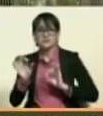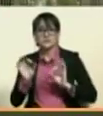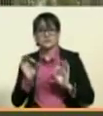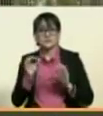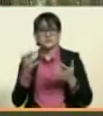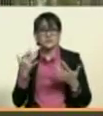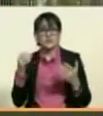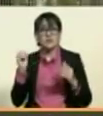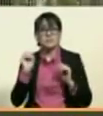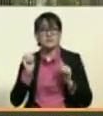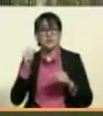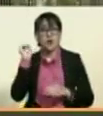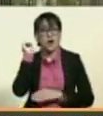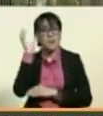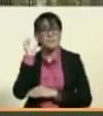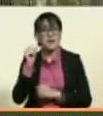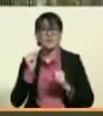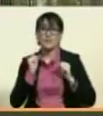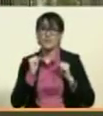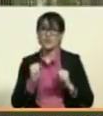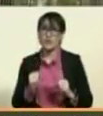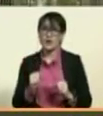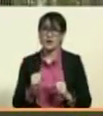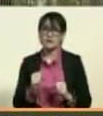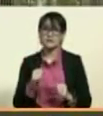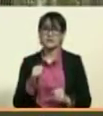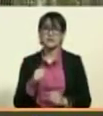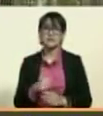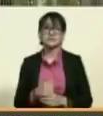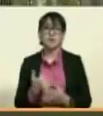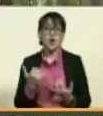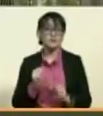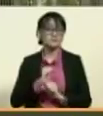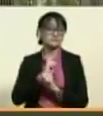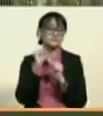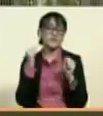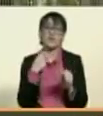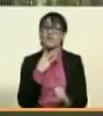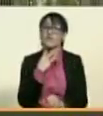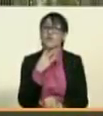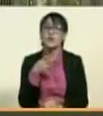campaña duramente y hoy amanecí sin voz.